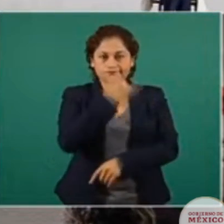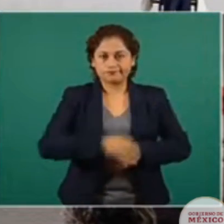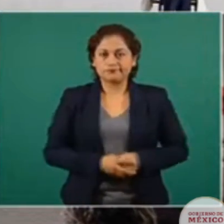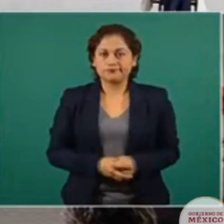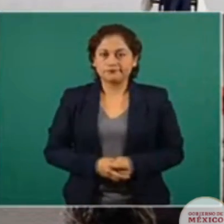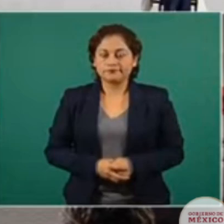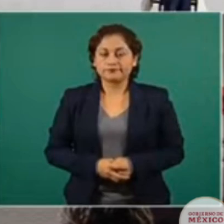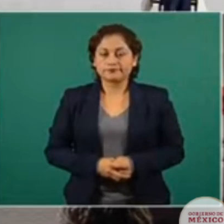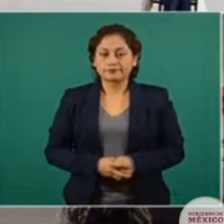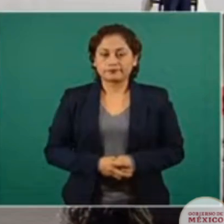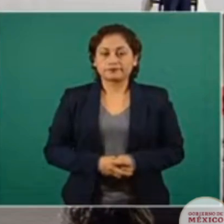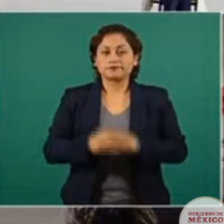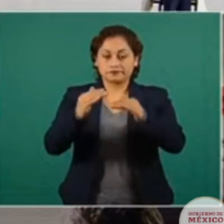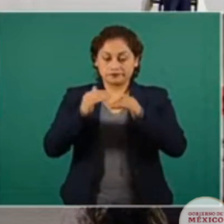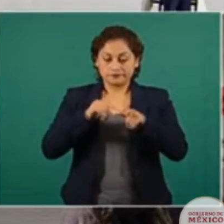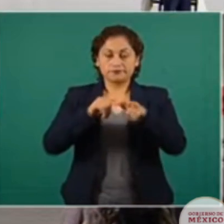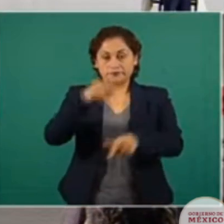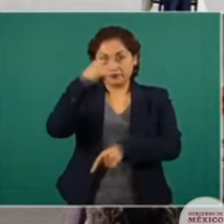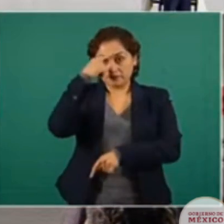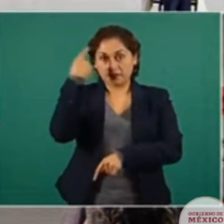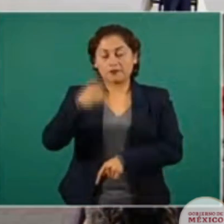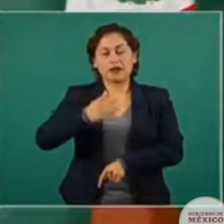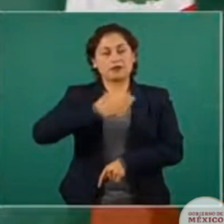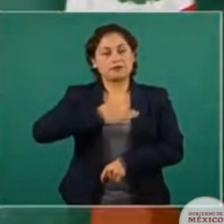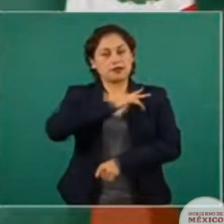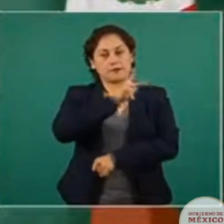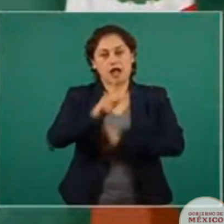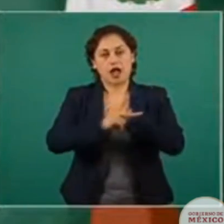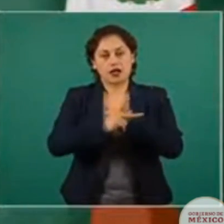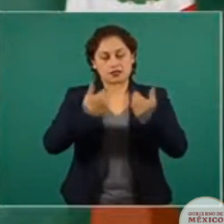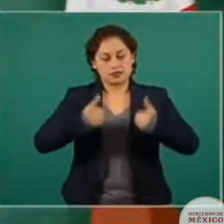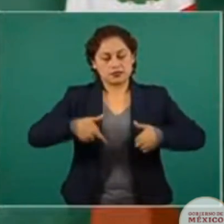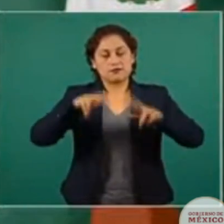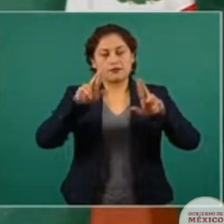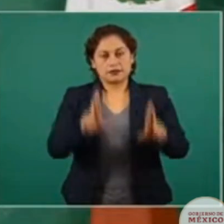Para la nación que represento es de fundamental importancia, señor,